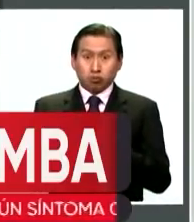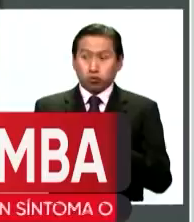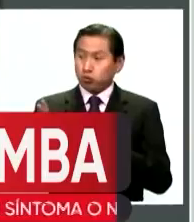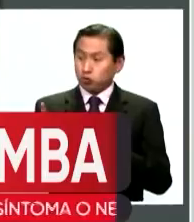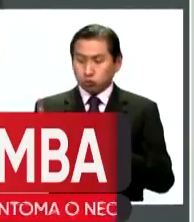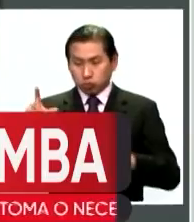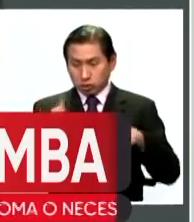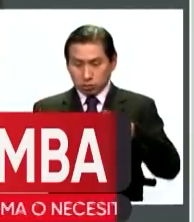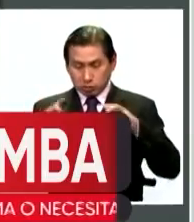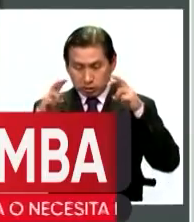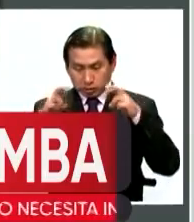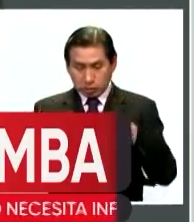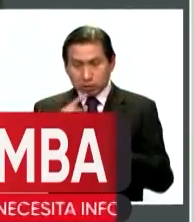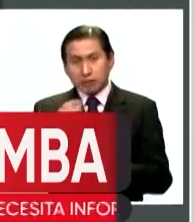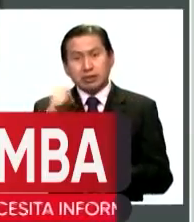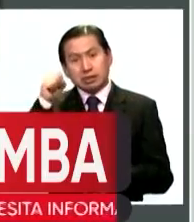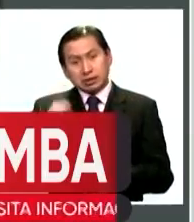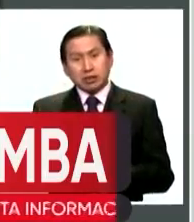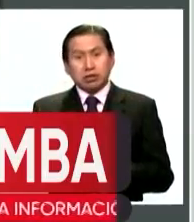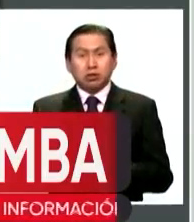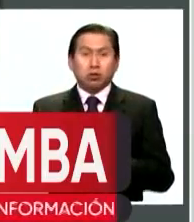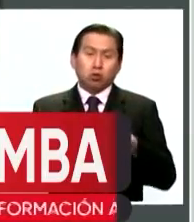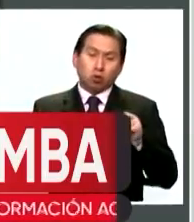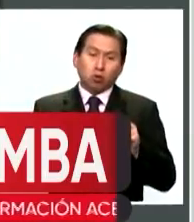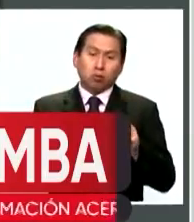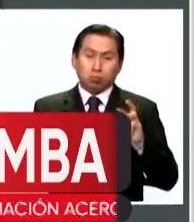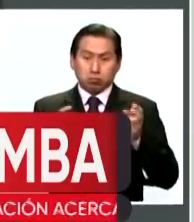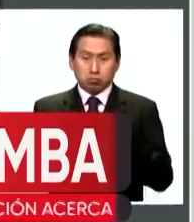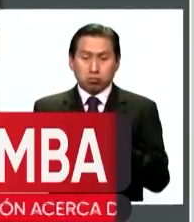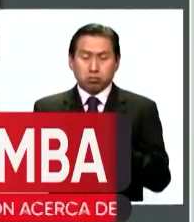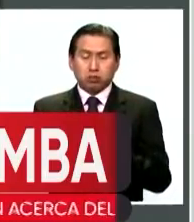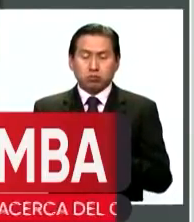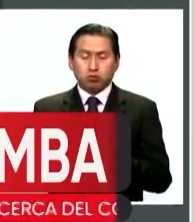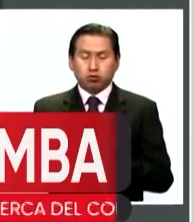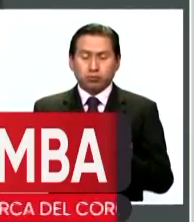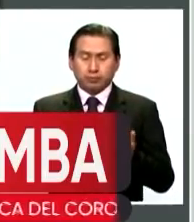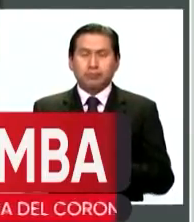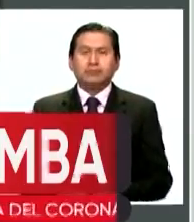horas serán confirmados o descartados por el laboratorio.